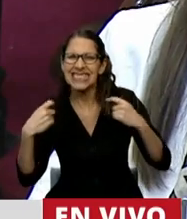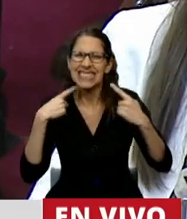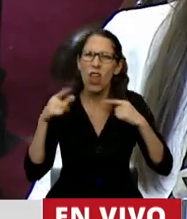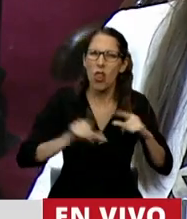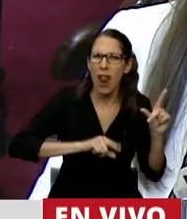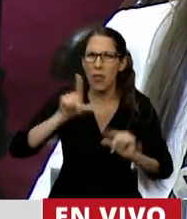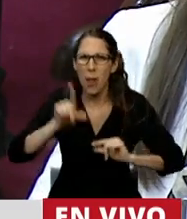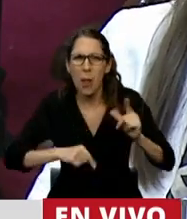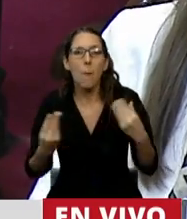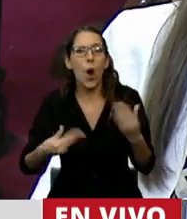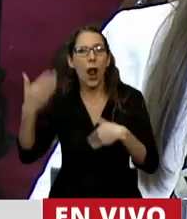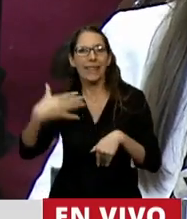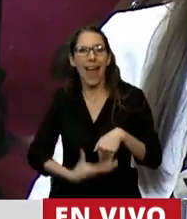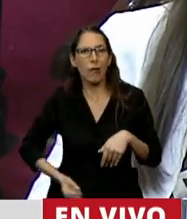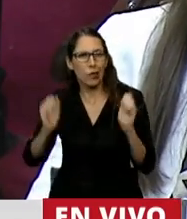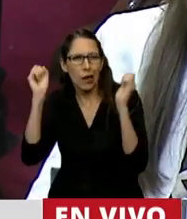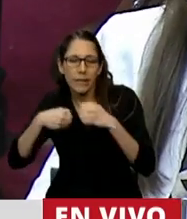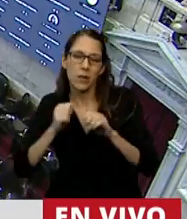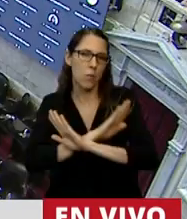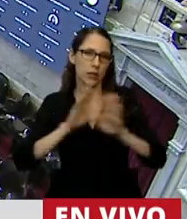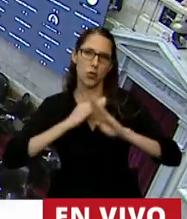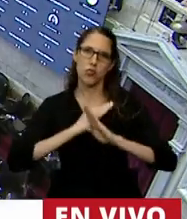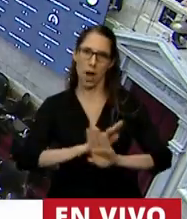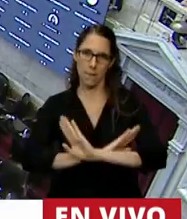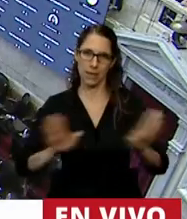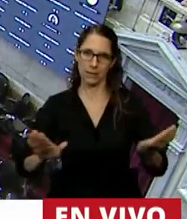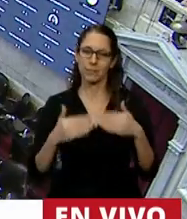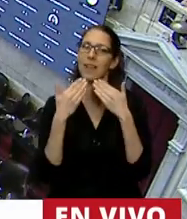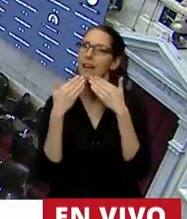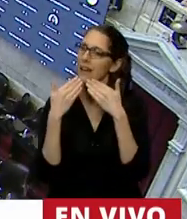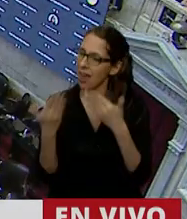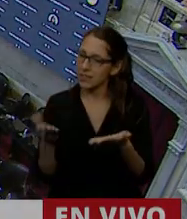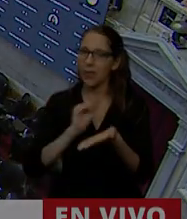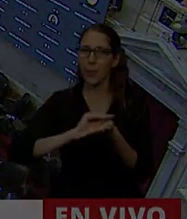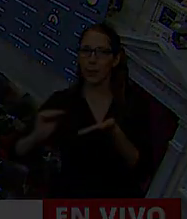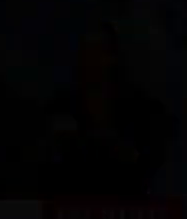aborto en las peores condiciones. Muchísimas gracias. Muchas gracias, diputada Corpacci.